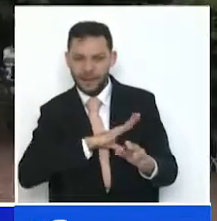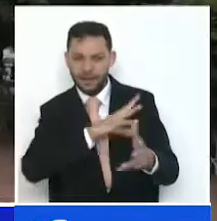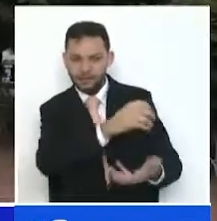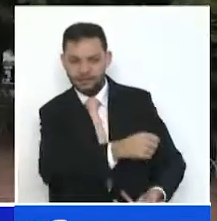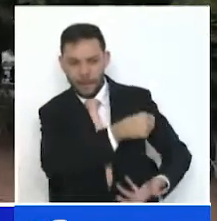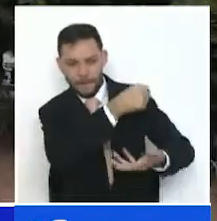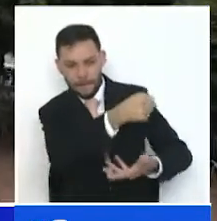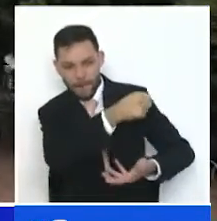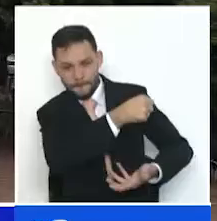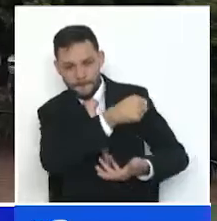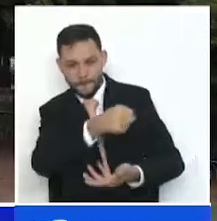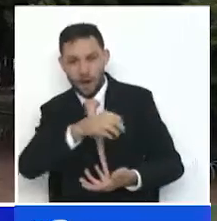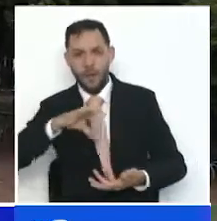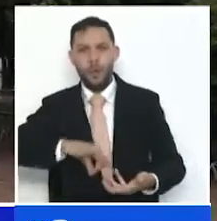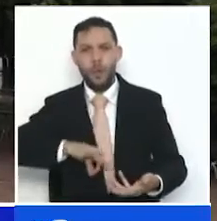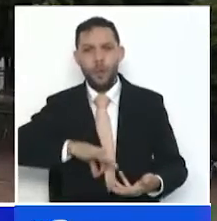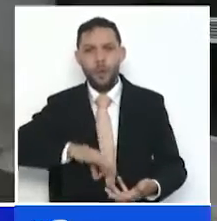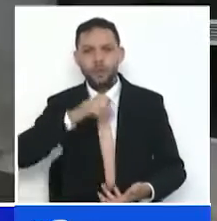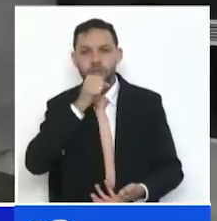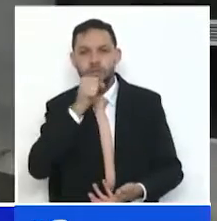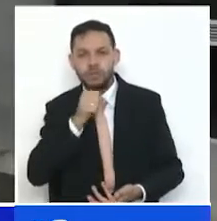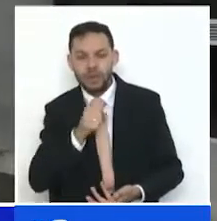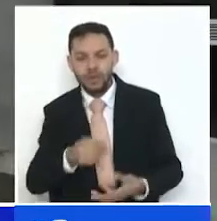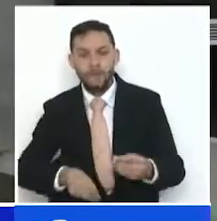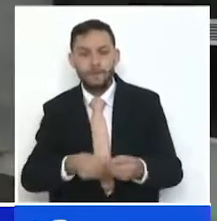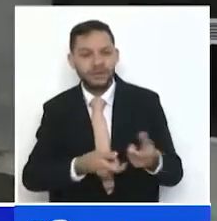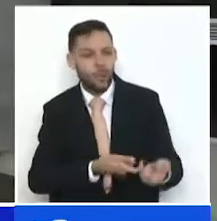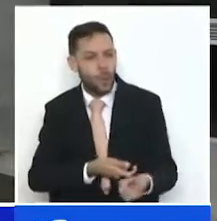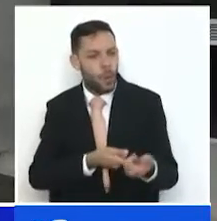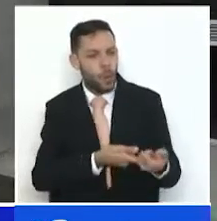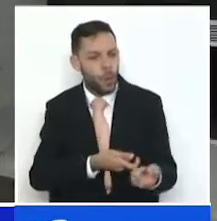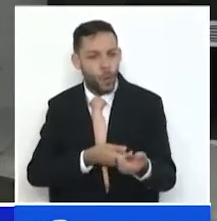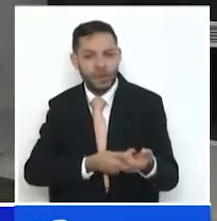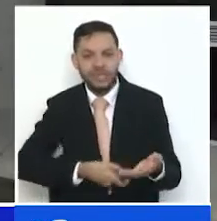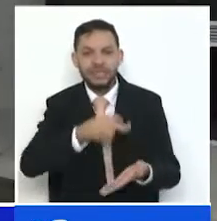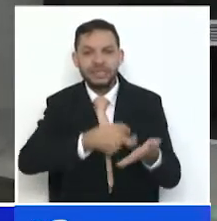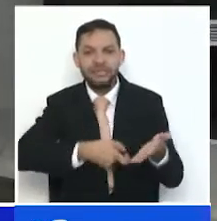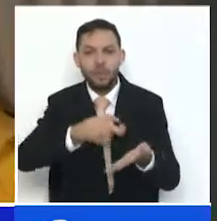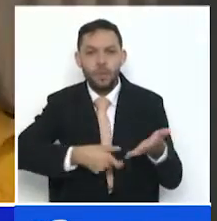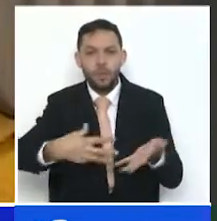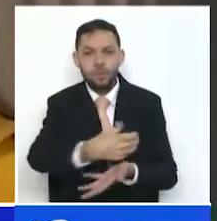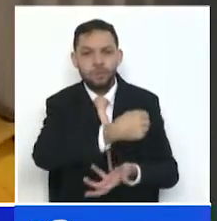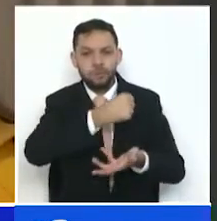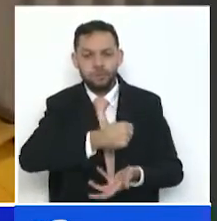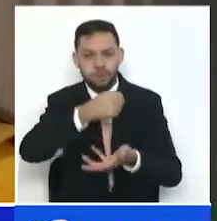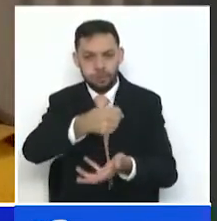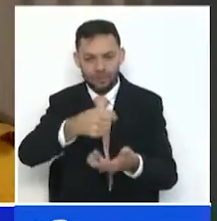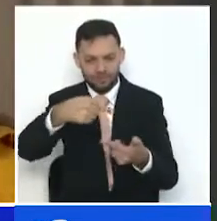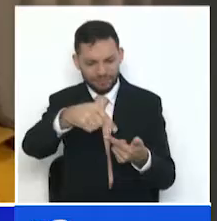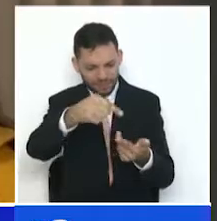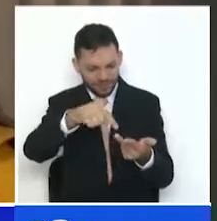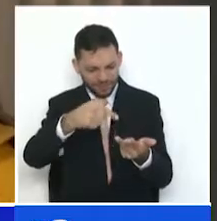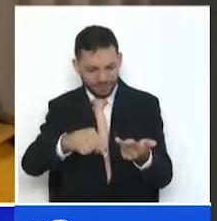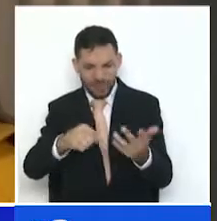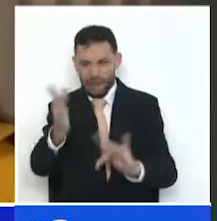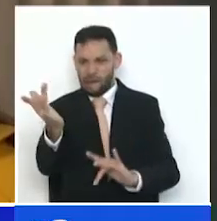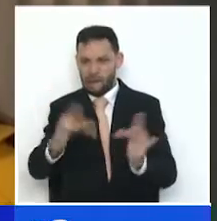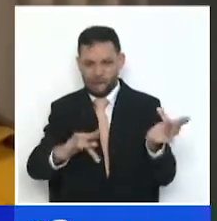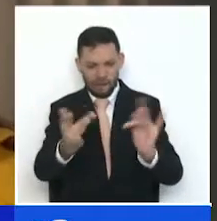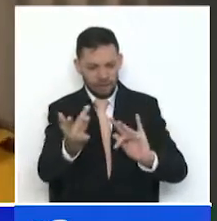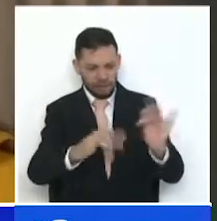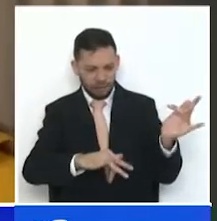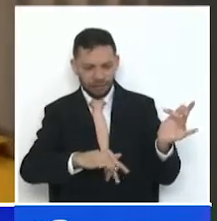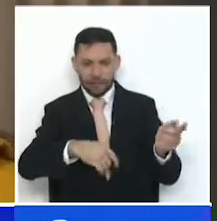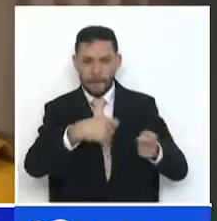la estampilla de adulto mayor, sobre tasa bomberil, impuesto predial y otros que no se ven en la destinación. Vamos a conocer esto porque se evidencia que